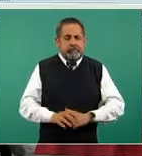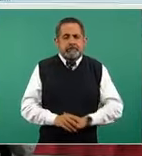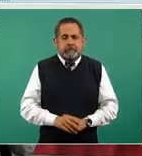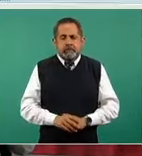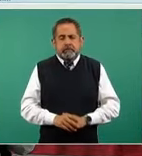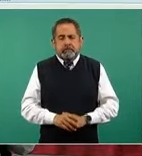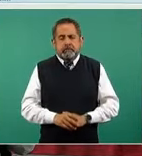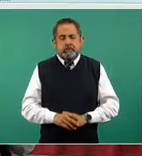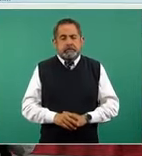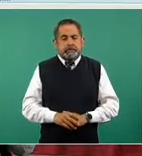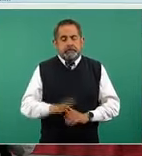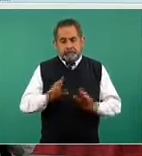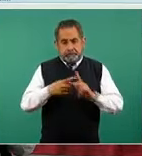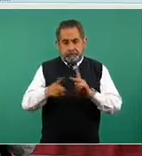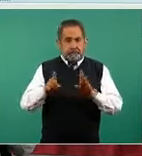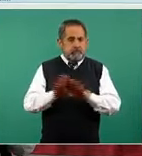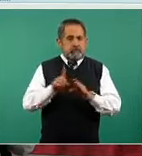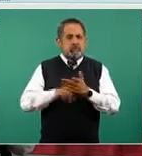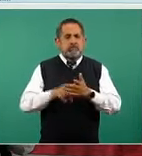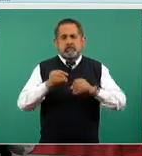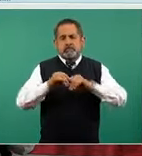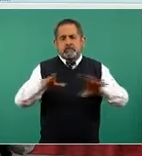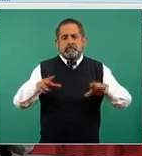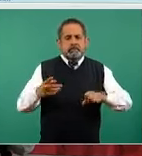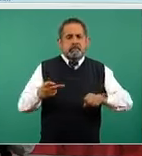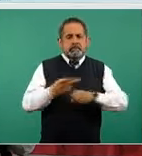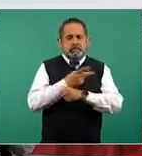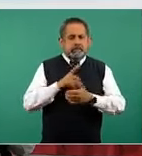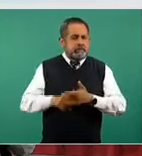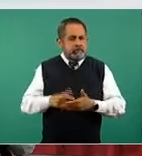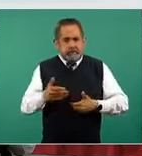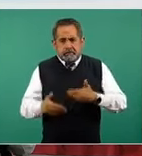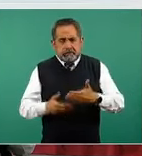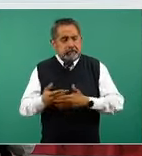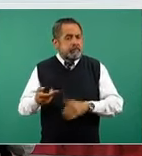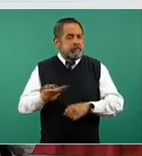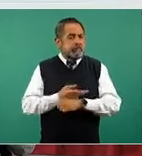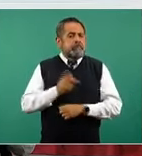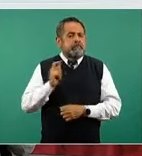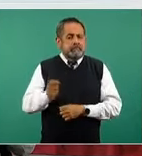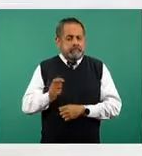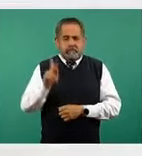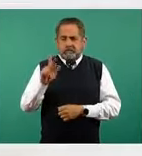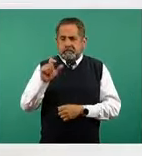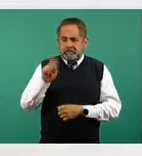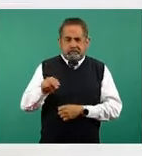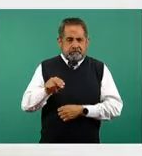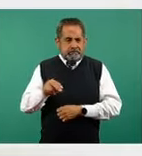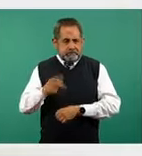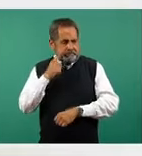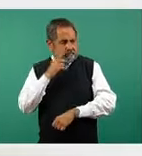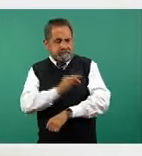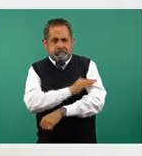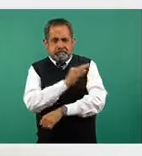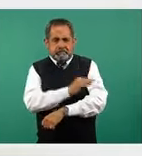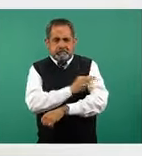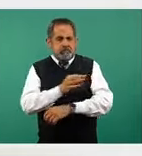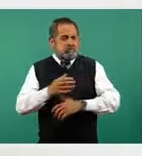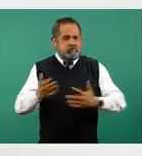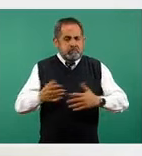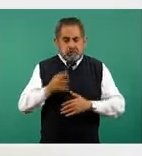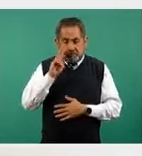Vamos a empezar ahora con el grupo de información que tiene que ver con el avance de la Estrategia Nacional de Vacunación. En esta gráfica,